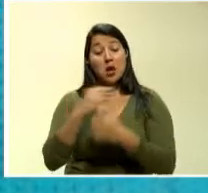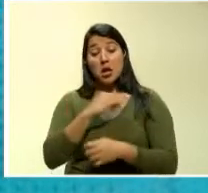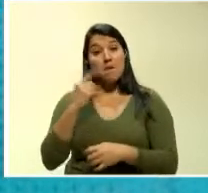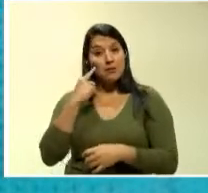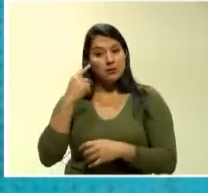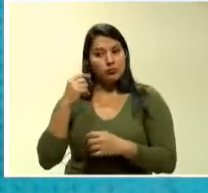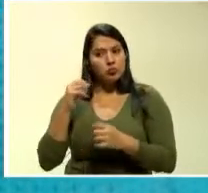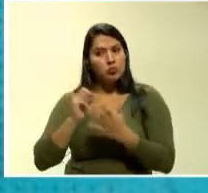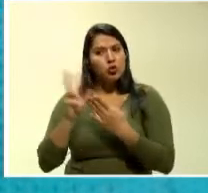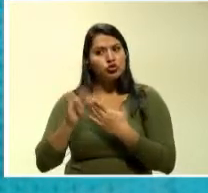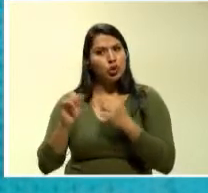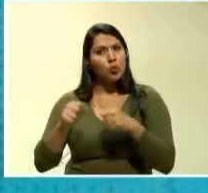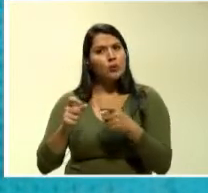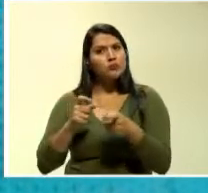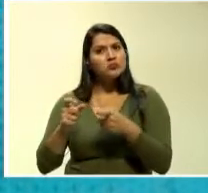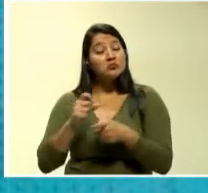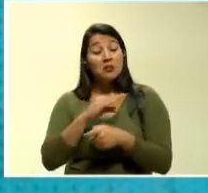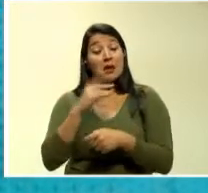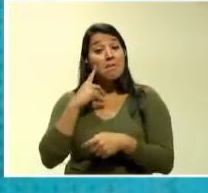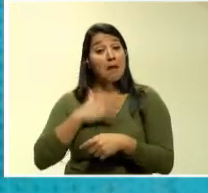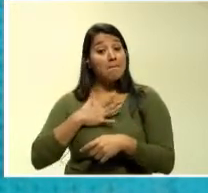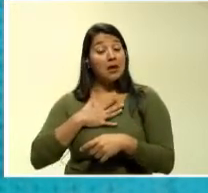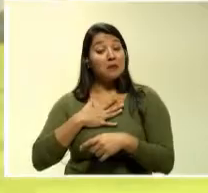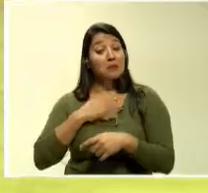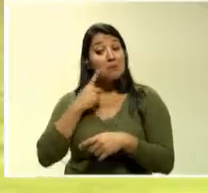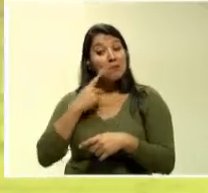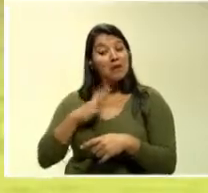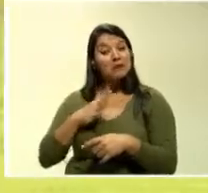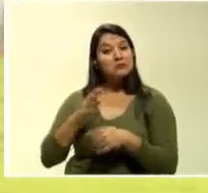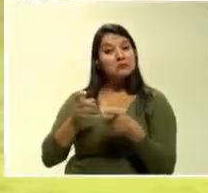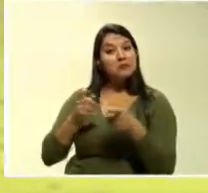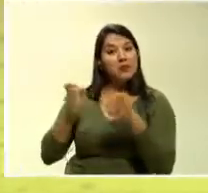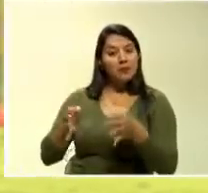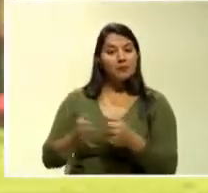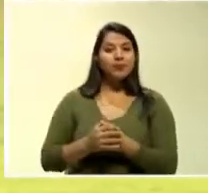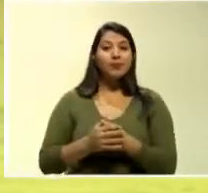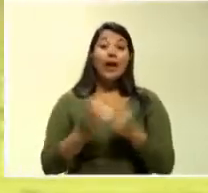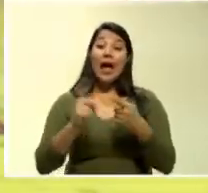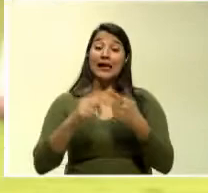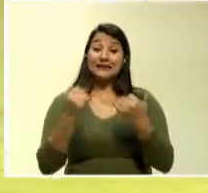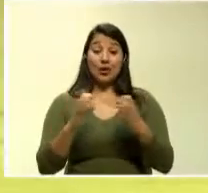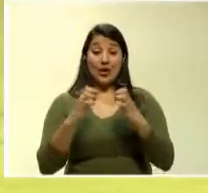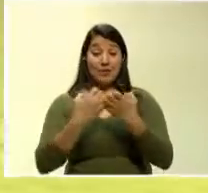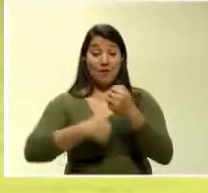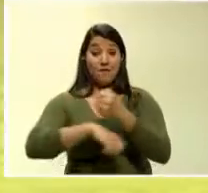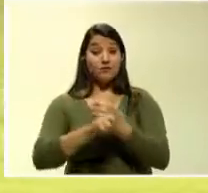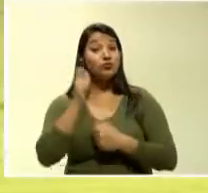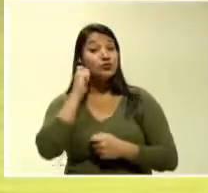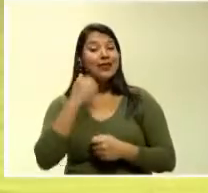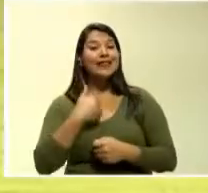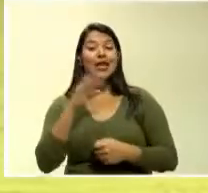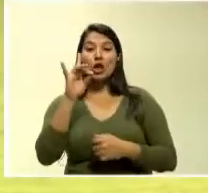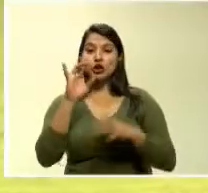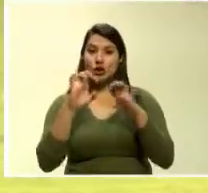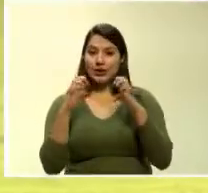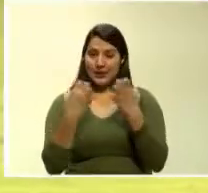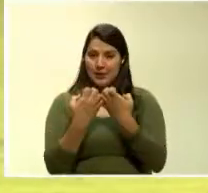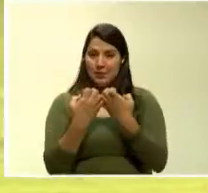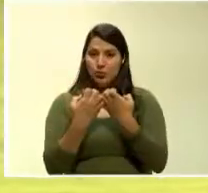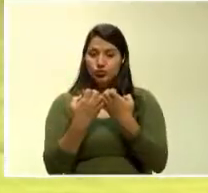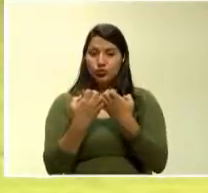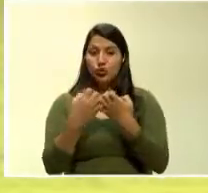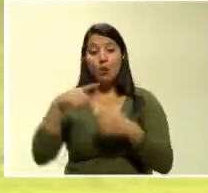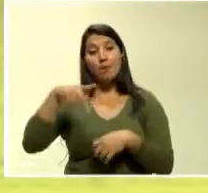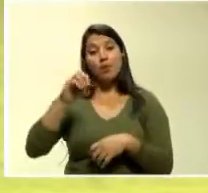totalmente sostenible, y me parece que lo hemos llevado a cabo de esa forma. De momento, la primera división femenina cuenta con un total de 8 equipos: